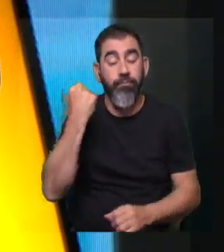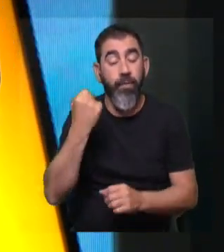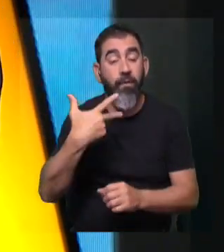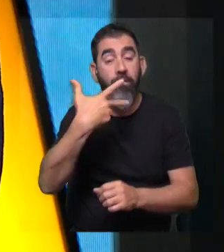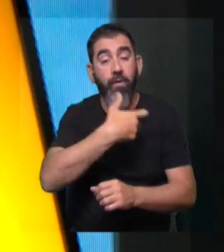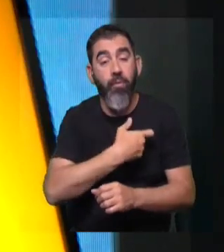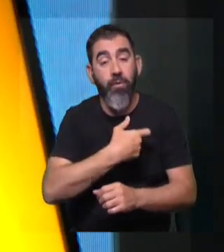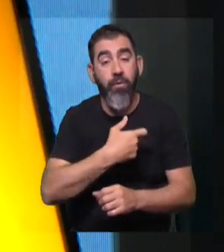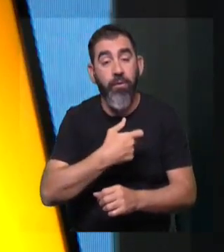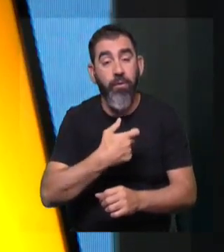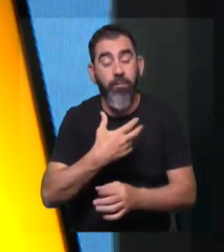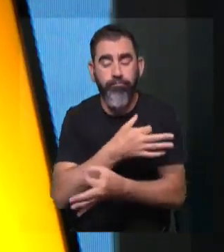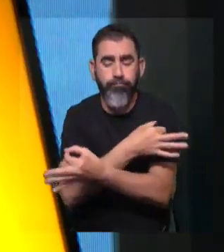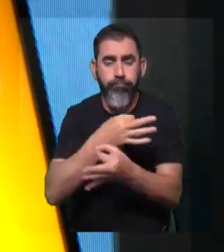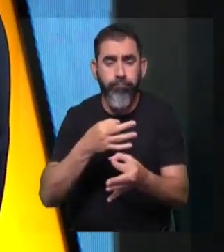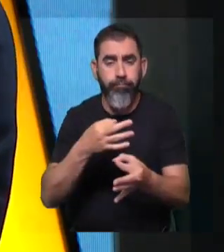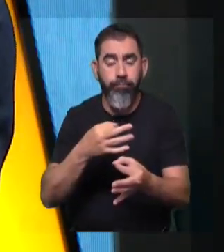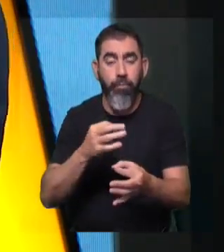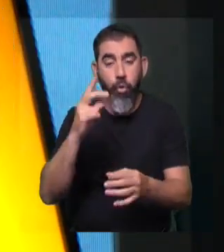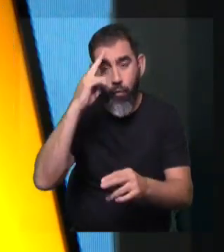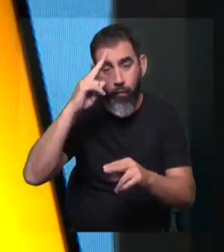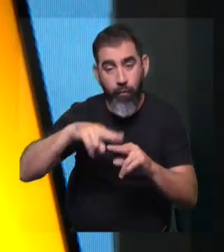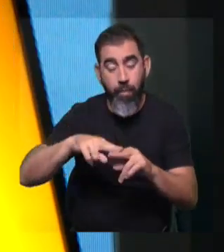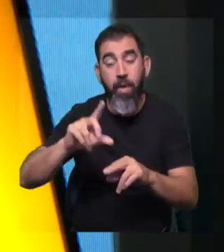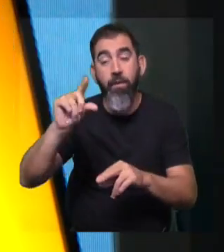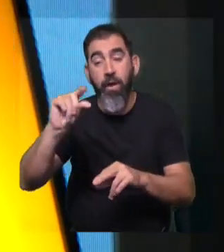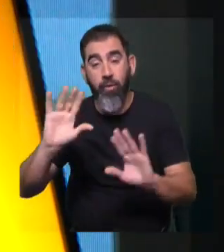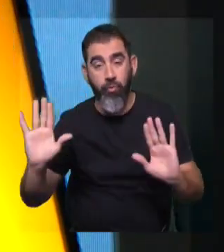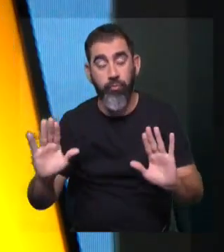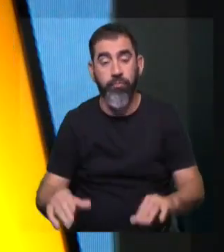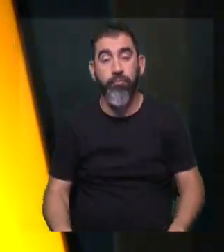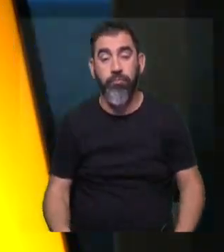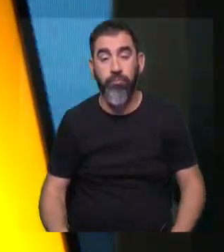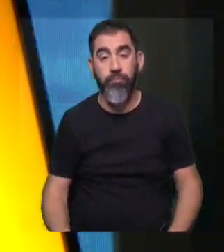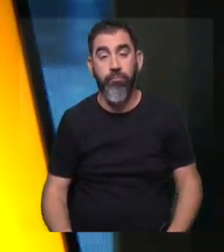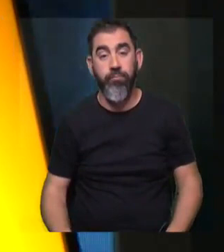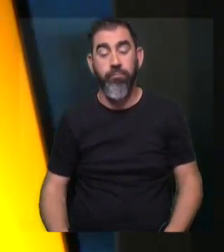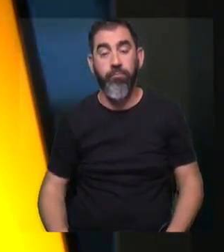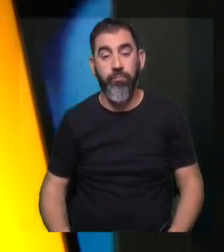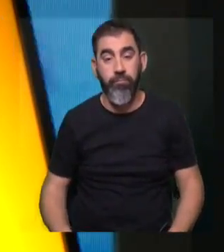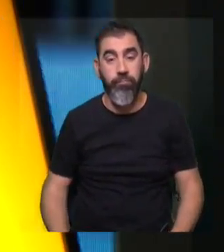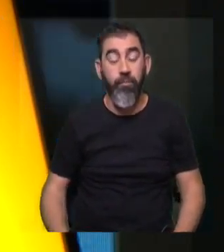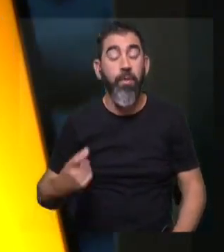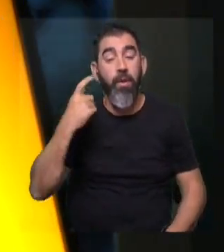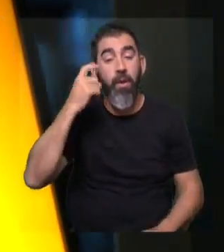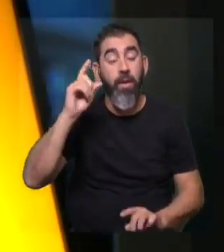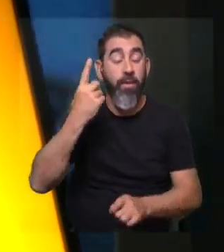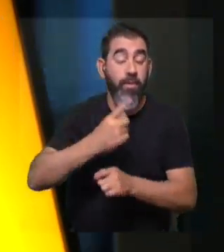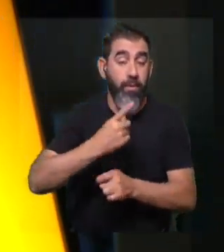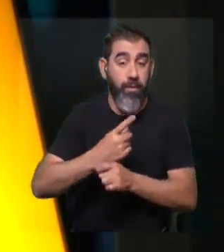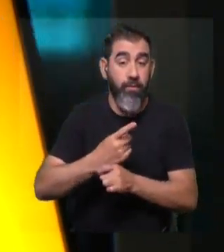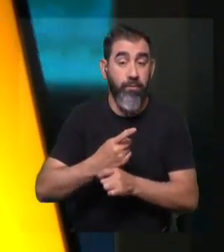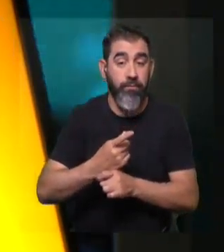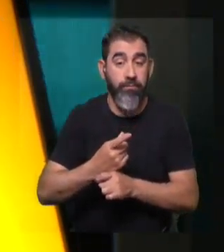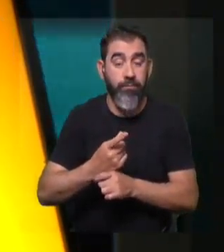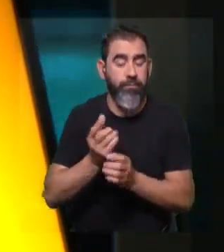sea algo que sea efectivo, que no produzca enfermedad y que sea barato? Sí. Bueno, eso ya no sucede más, pero era la idea original. Entonces no